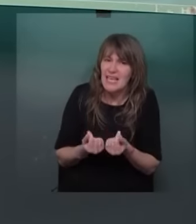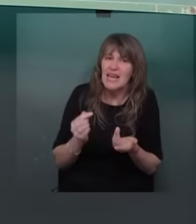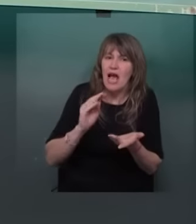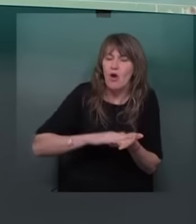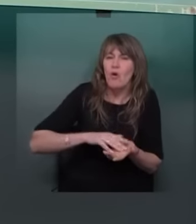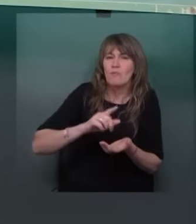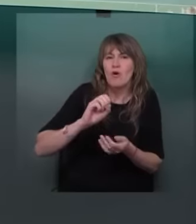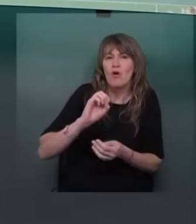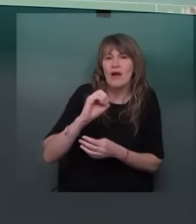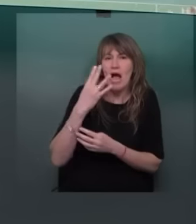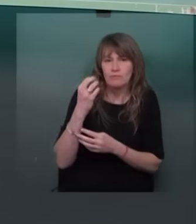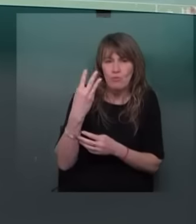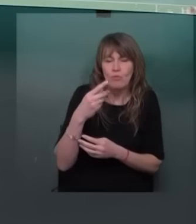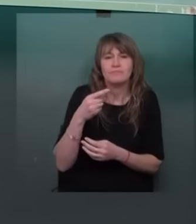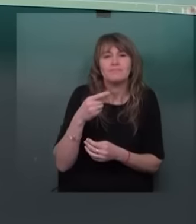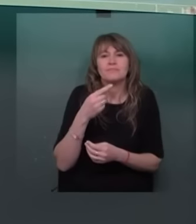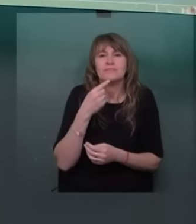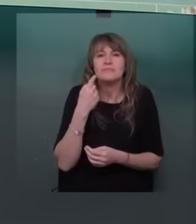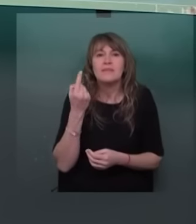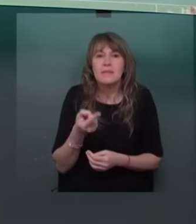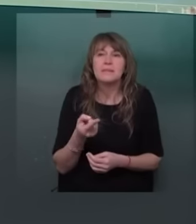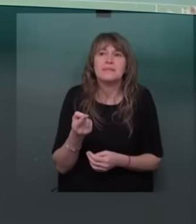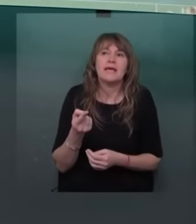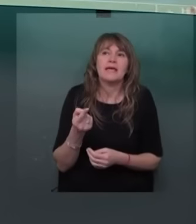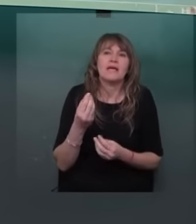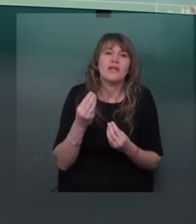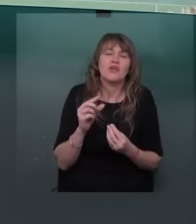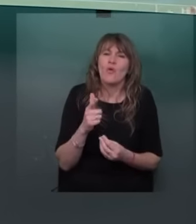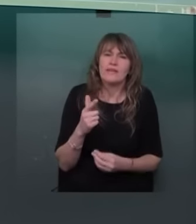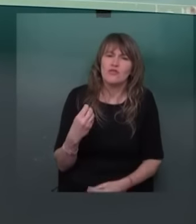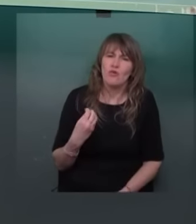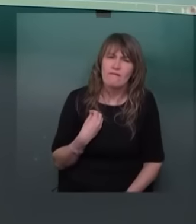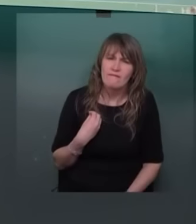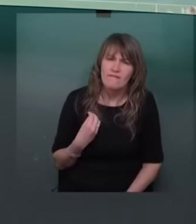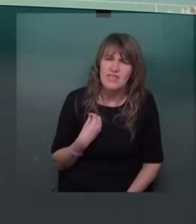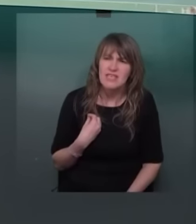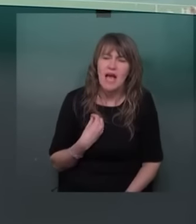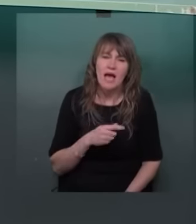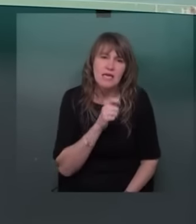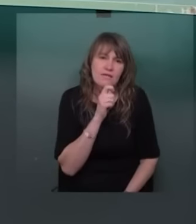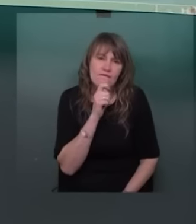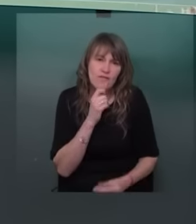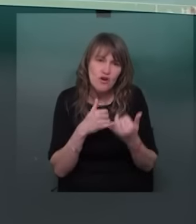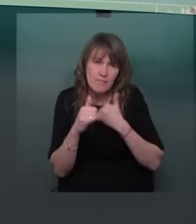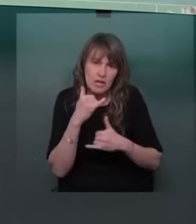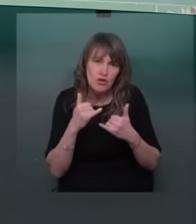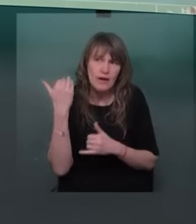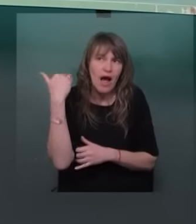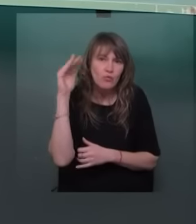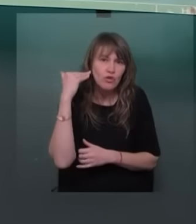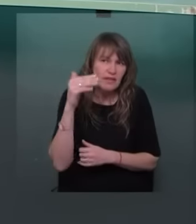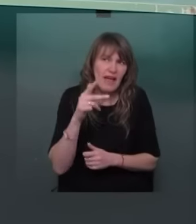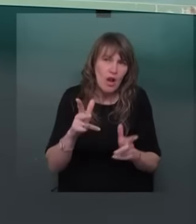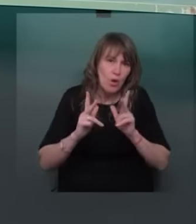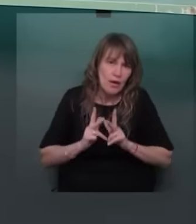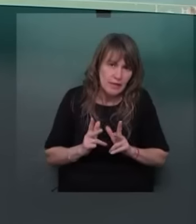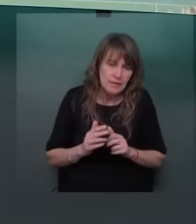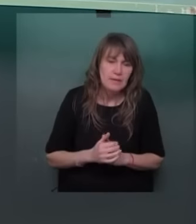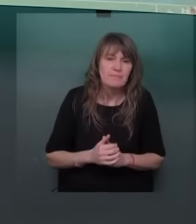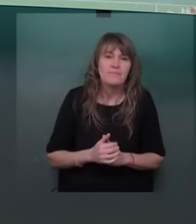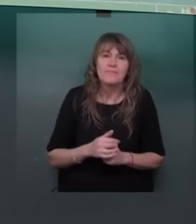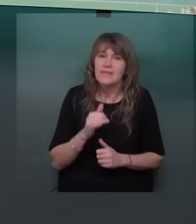casmu ente aduciendo que no son confiables las informaciones proporcionadas por las autoridades de camo denuncian